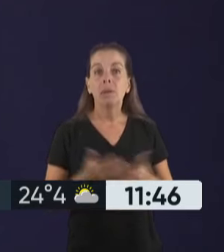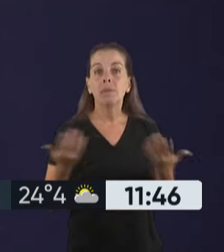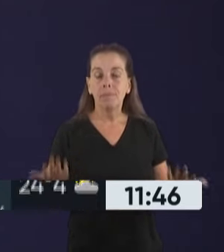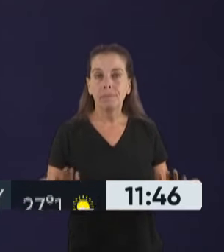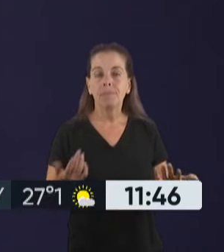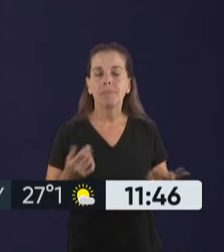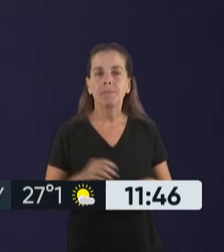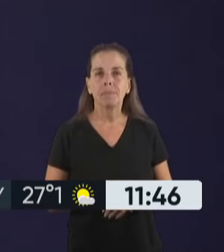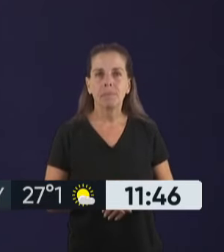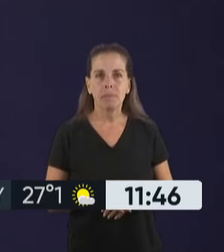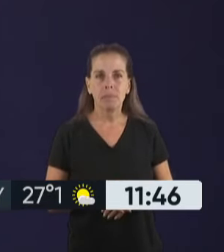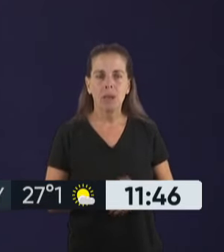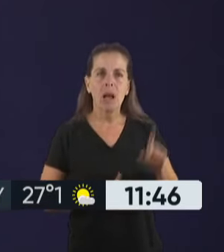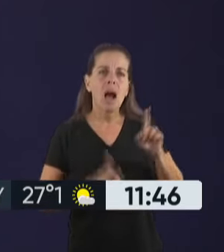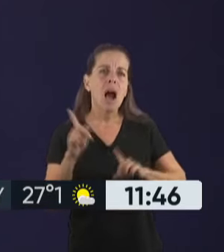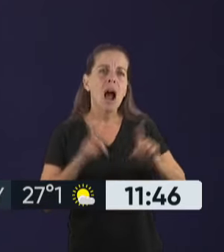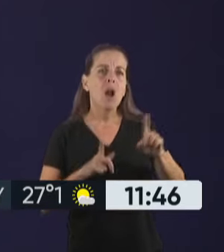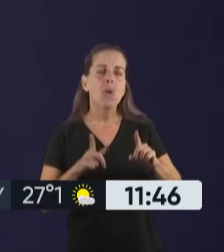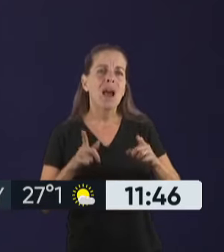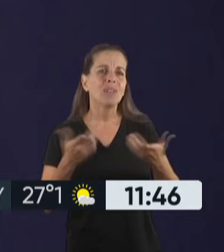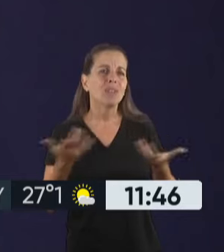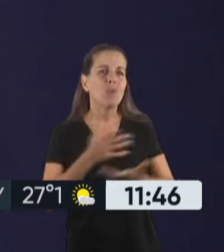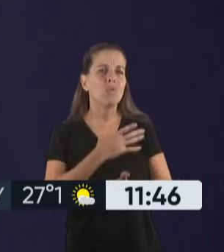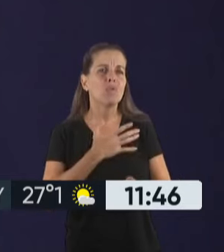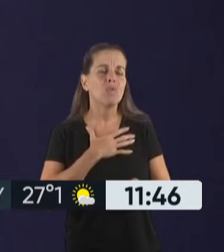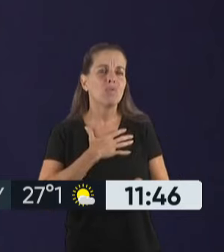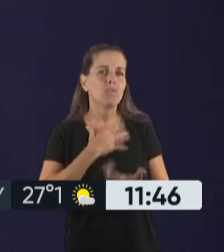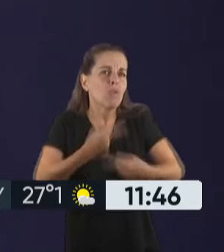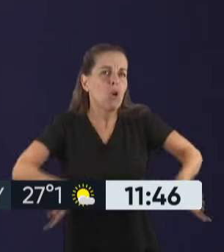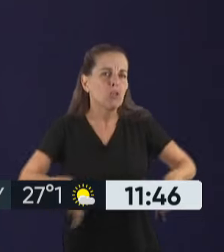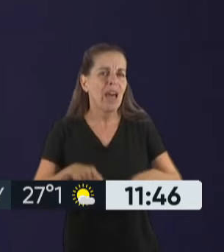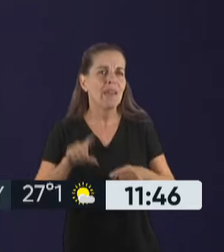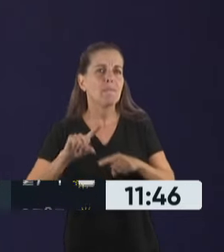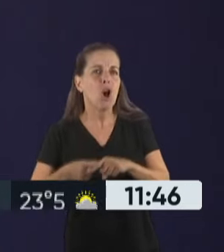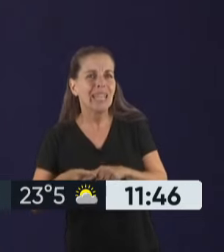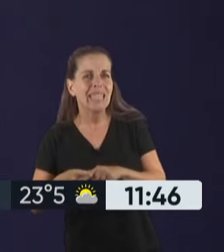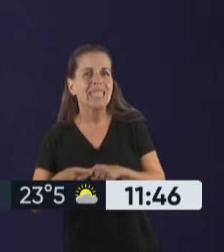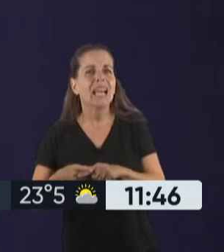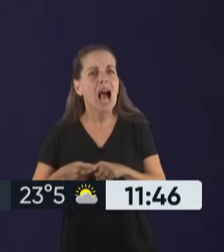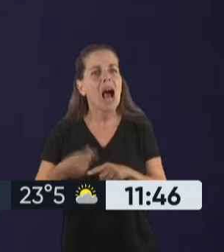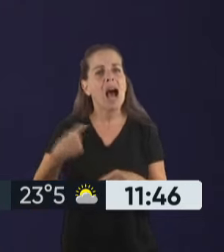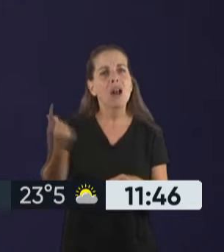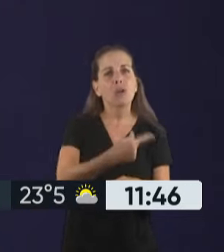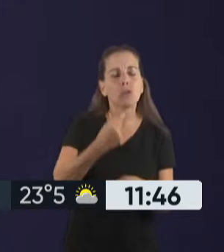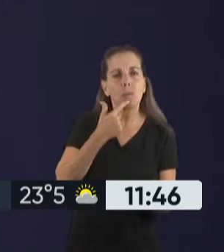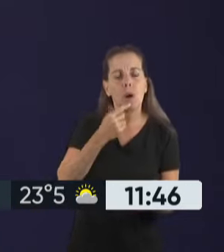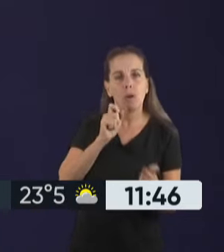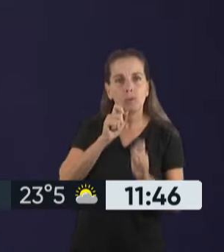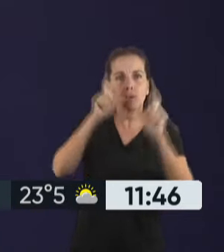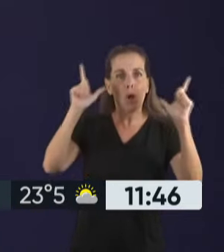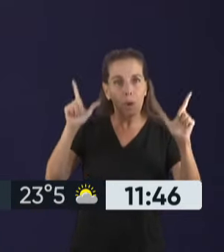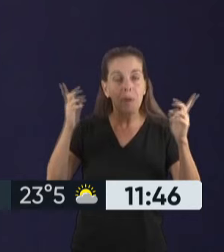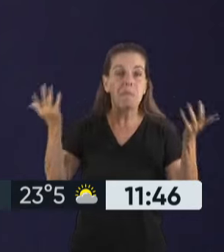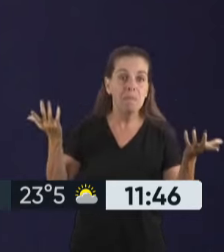sorprendido con algunas actitudes de la vieja política que no no la verdad es que pensábamos que iban a haer una lectura diferente de las